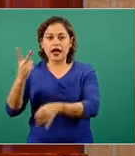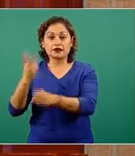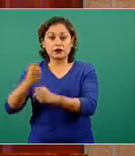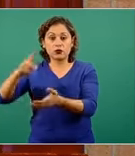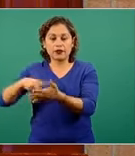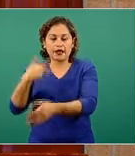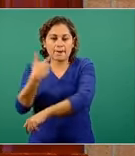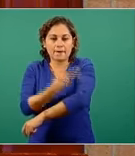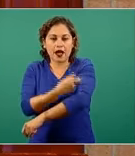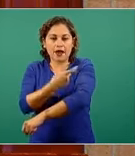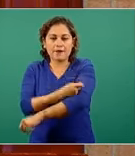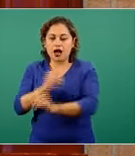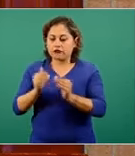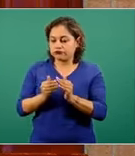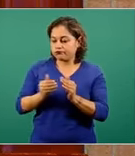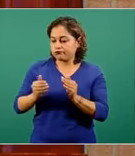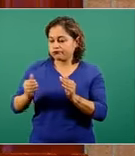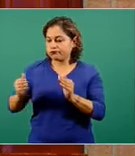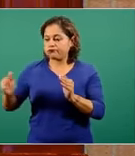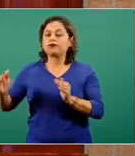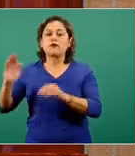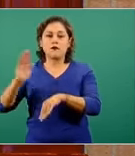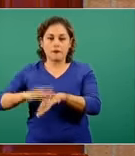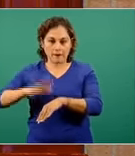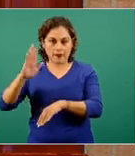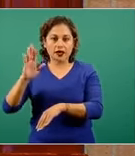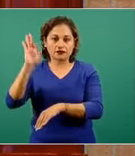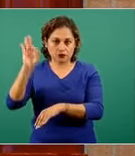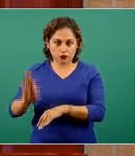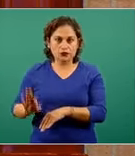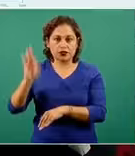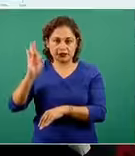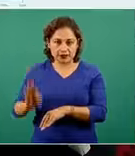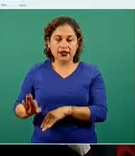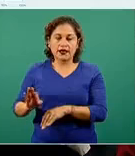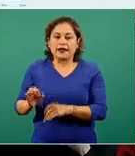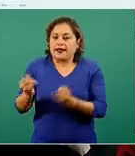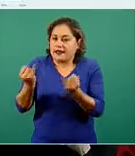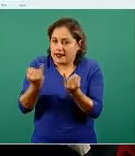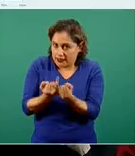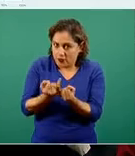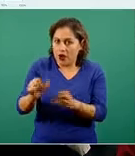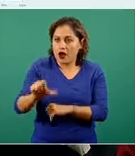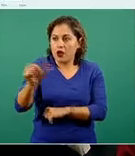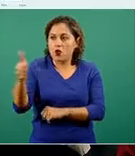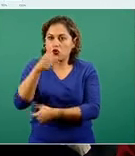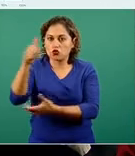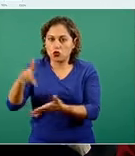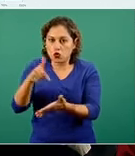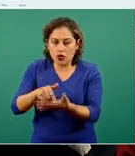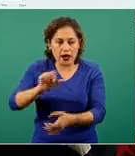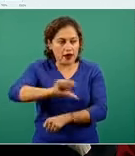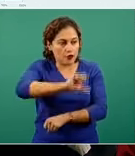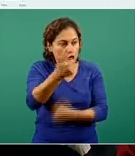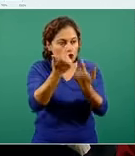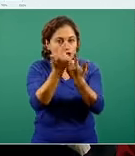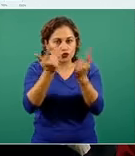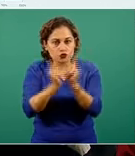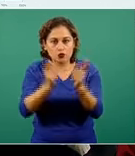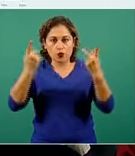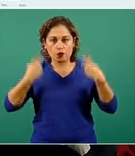a aplicarse, a la par de que también se continúe con primeras dosis de otros grupos prioritarios que han